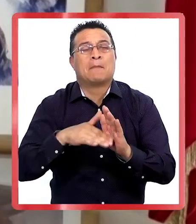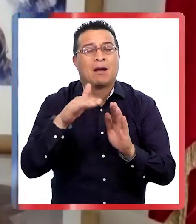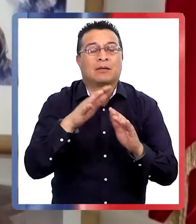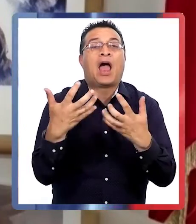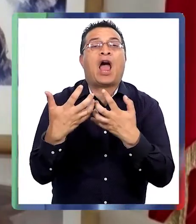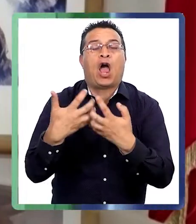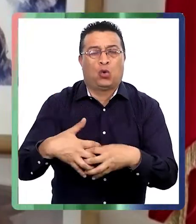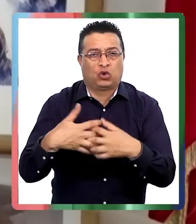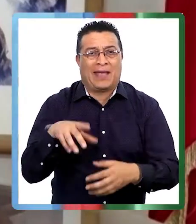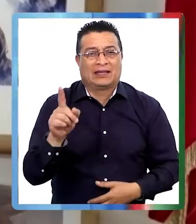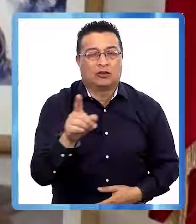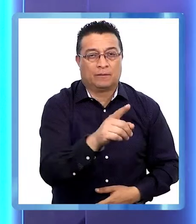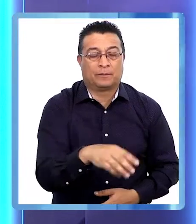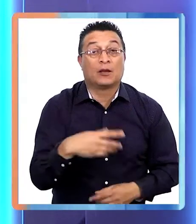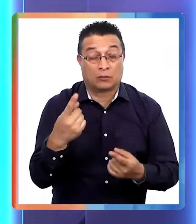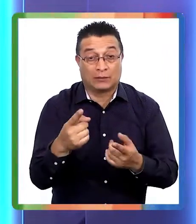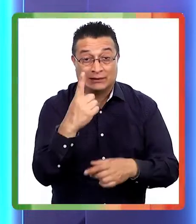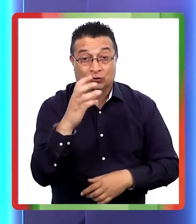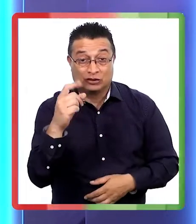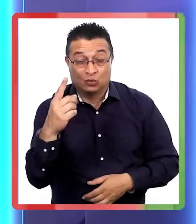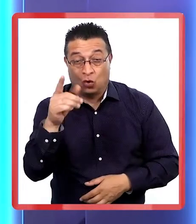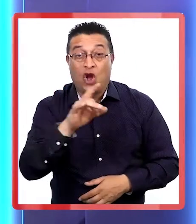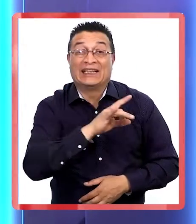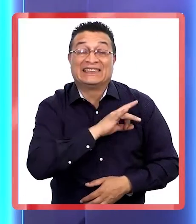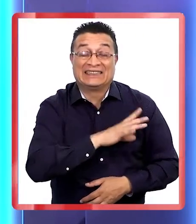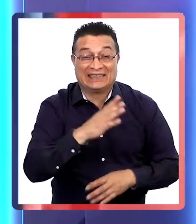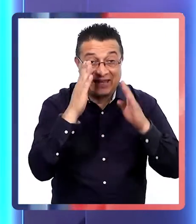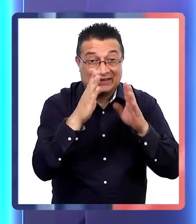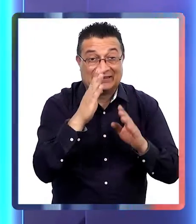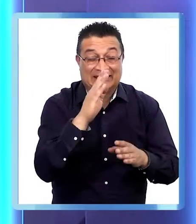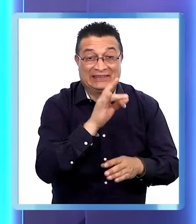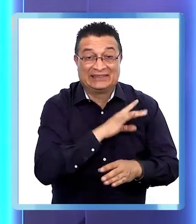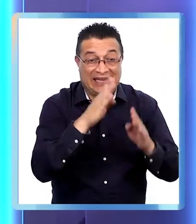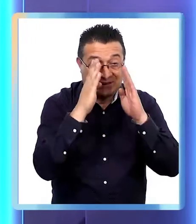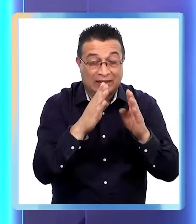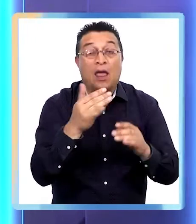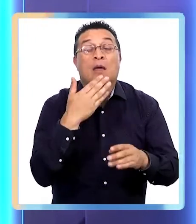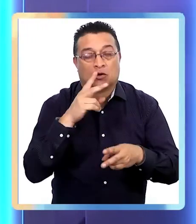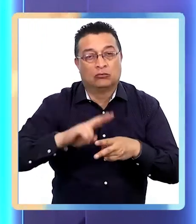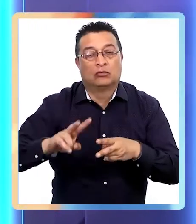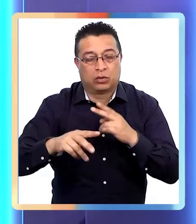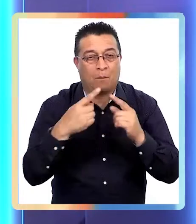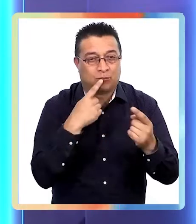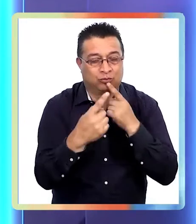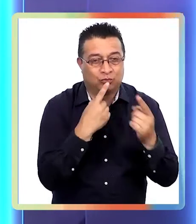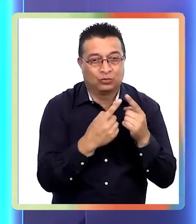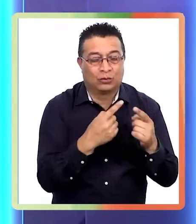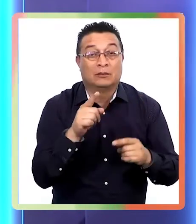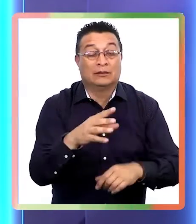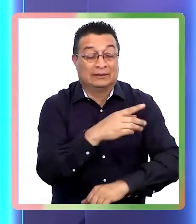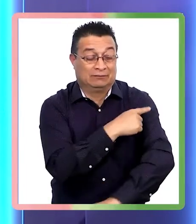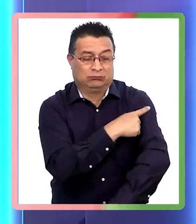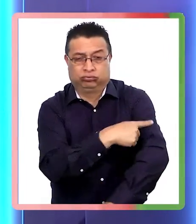lo va a recibir automáticamente. Claro, el 101 de Chile Atiende, es muy importante tener clara esa línea. 101 de Chile Atiende también se resuelven algunas consultas.